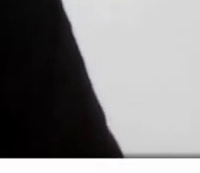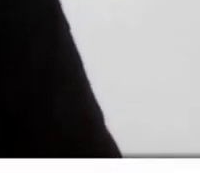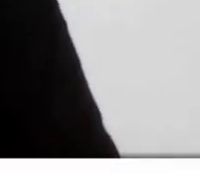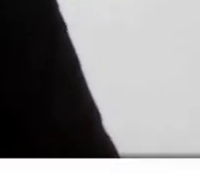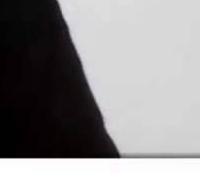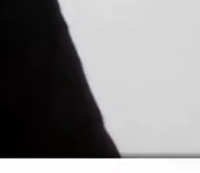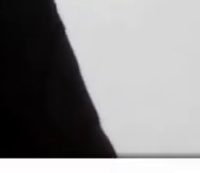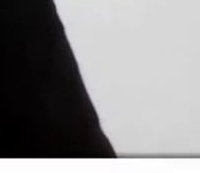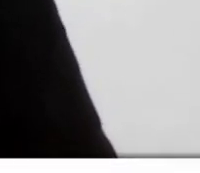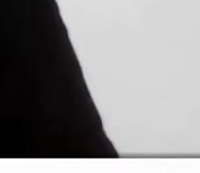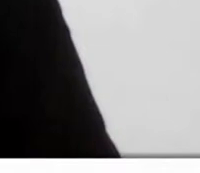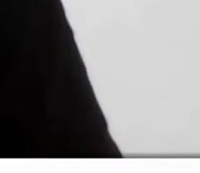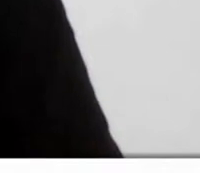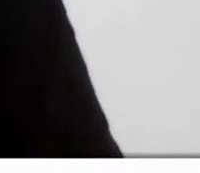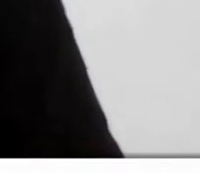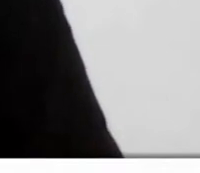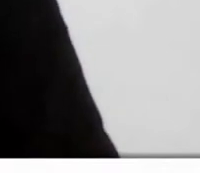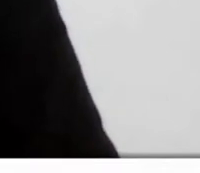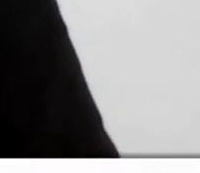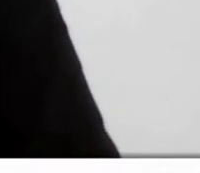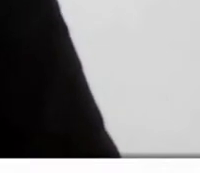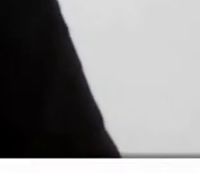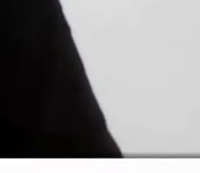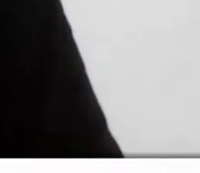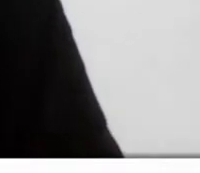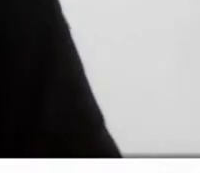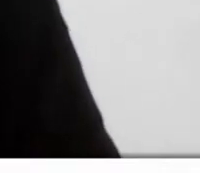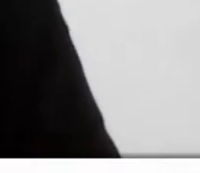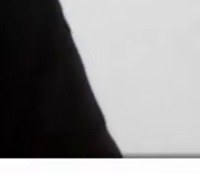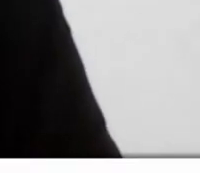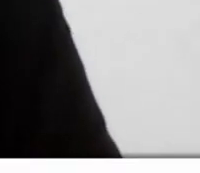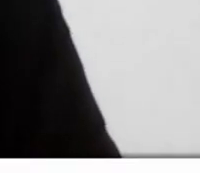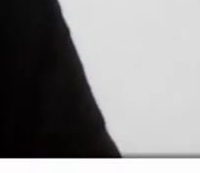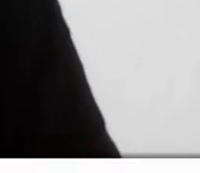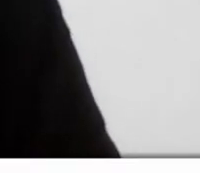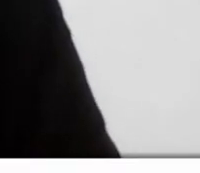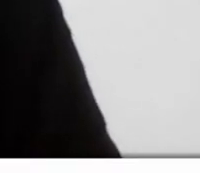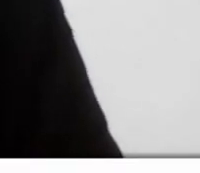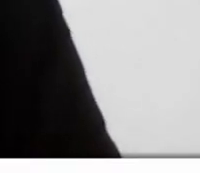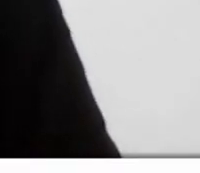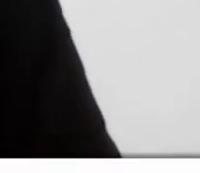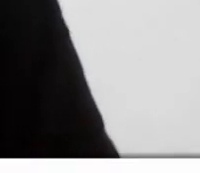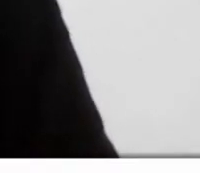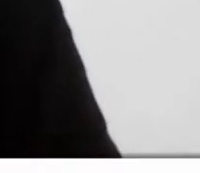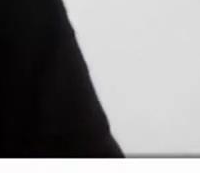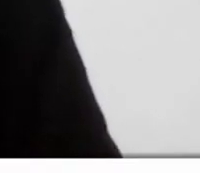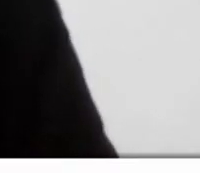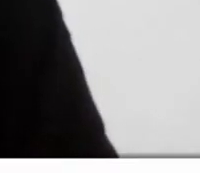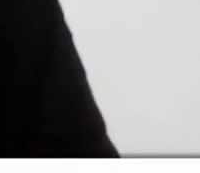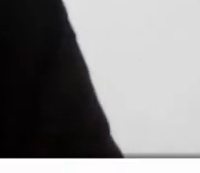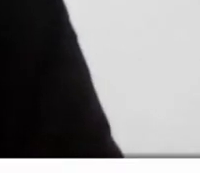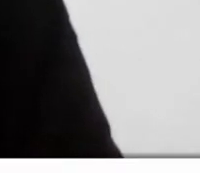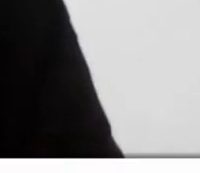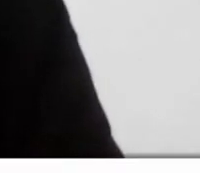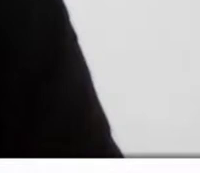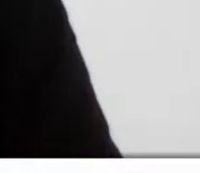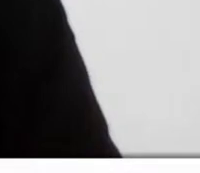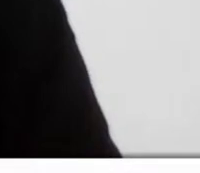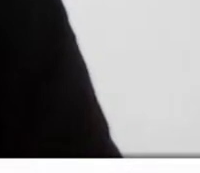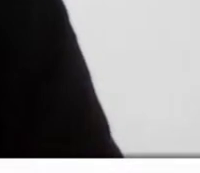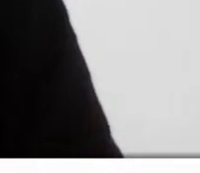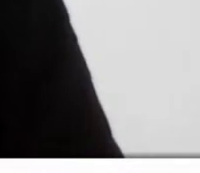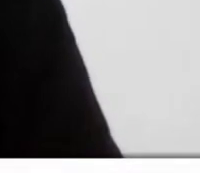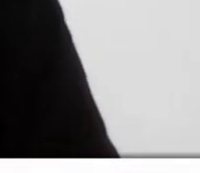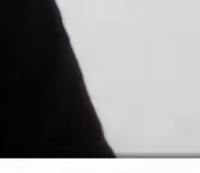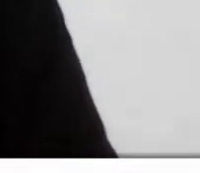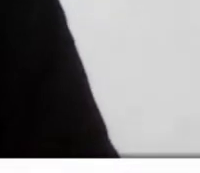Además, hasta decir que insistimos en que se ponga en funcionamiento la ley 14.009 de su autoría, señor presidente,